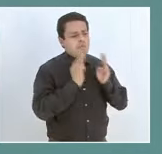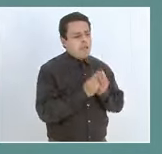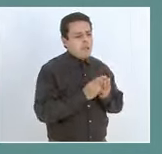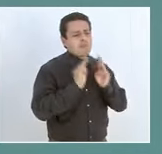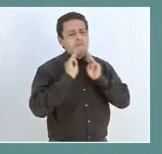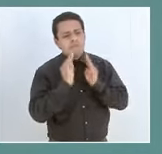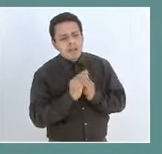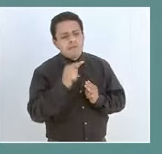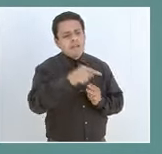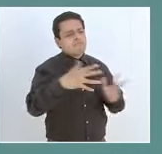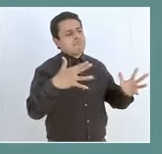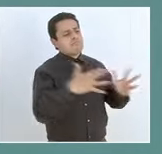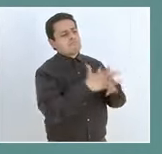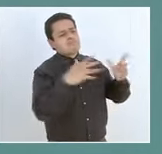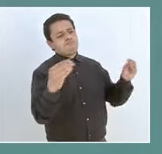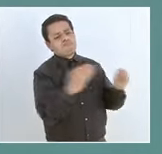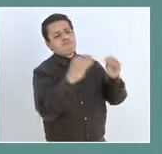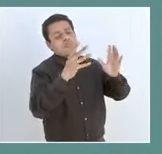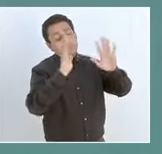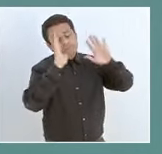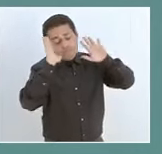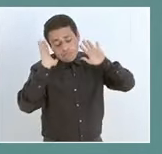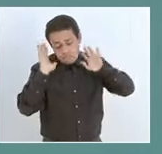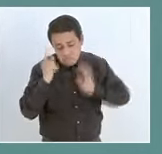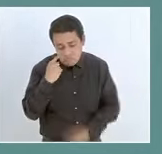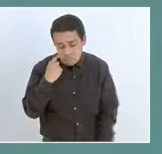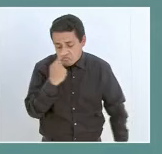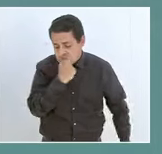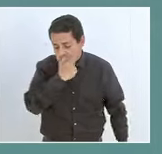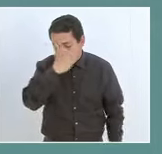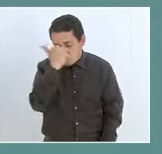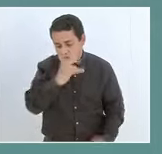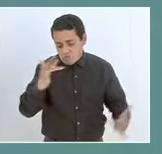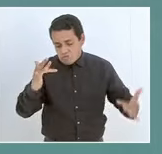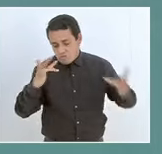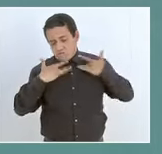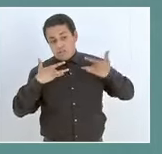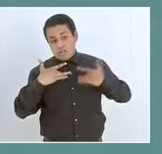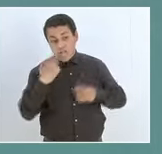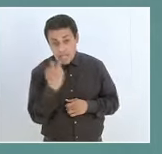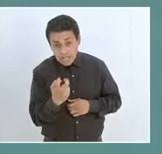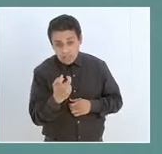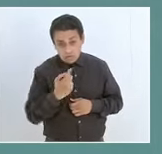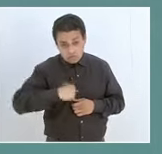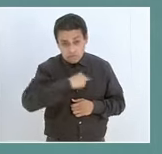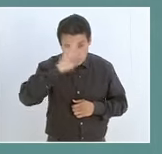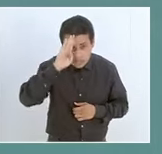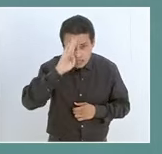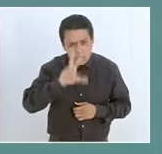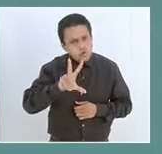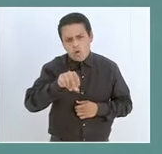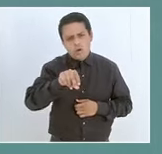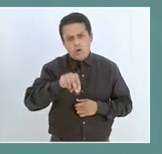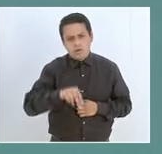entre bandas, que es entre ellos mismos. No.